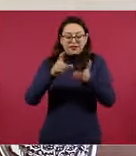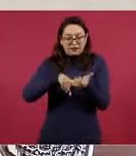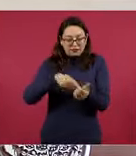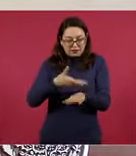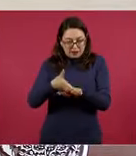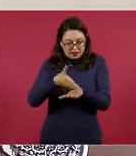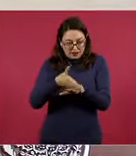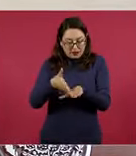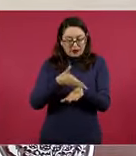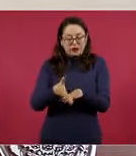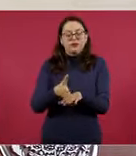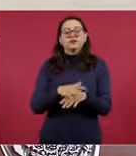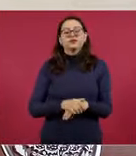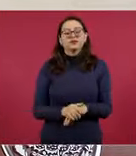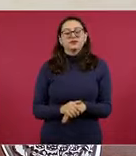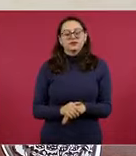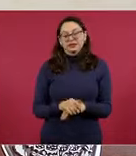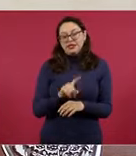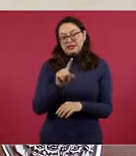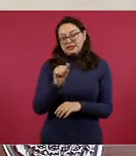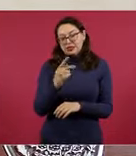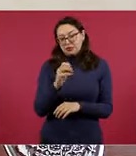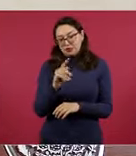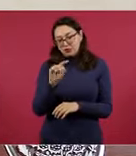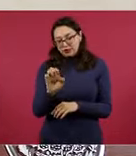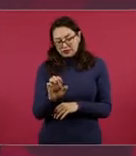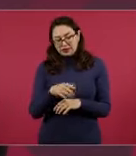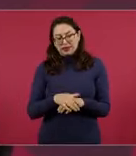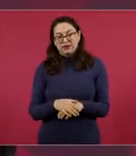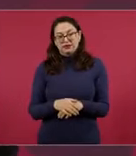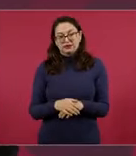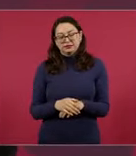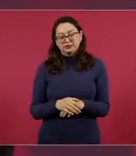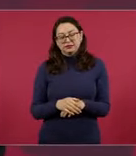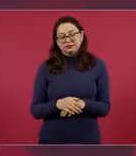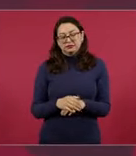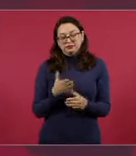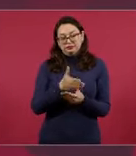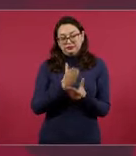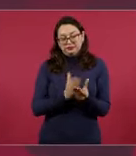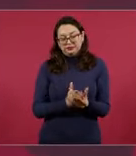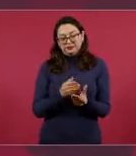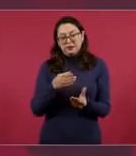zapote, chico zapote, mamey,